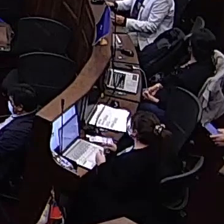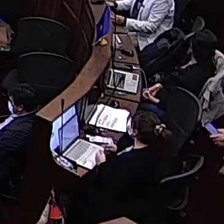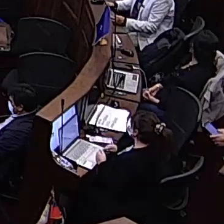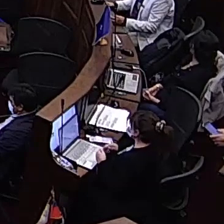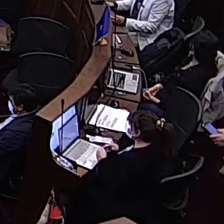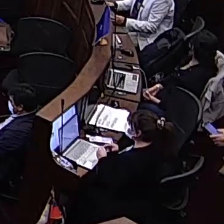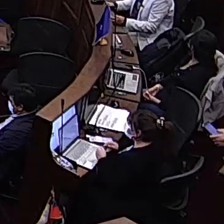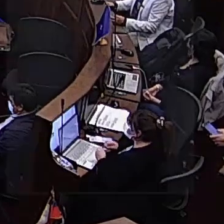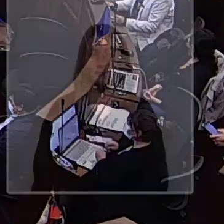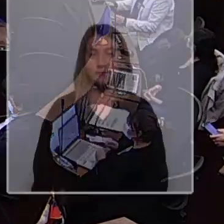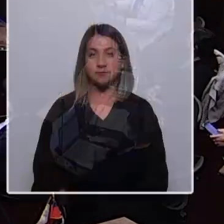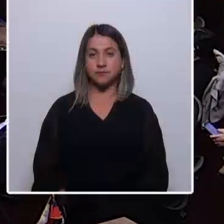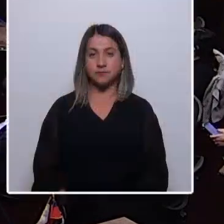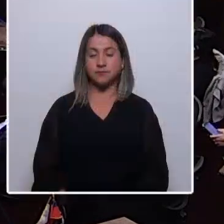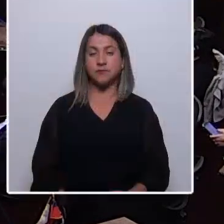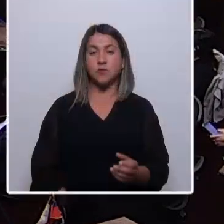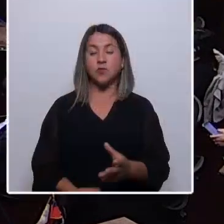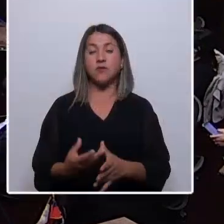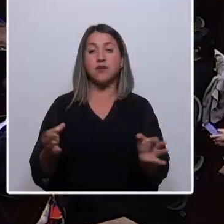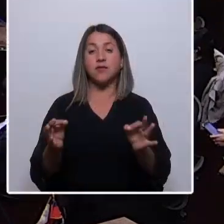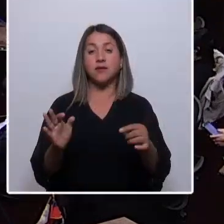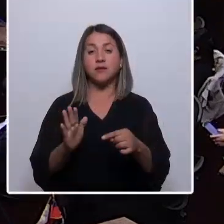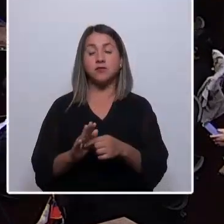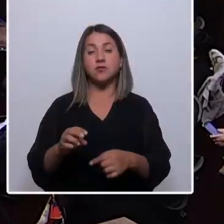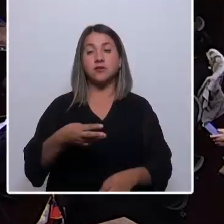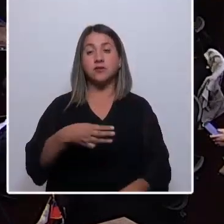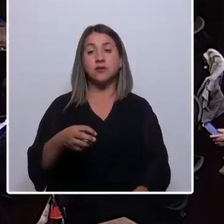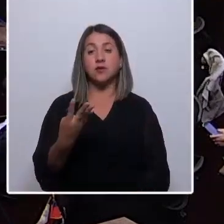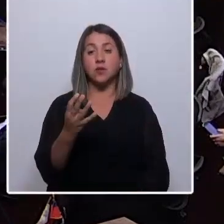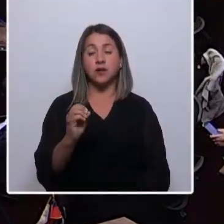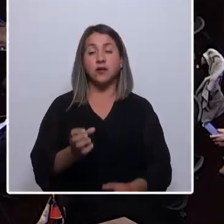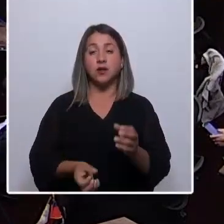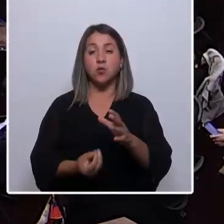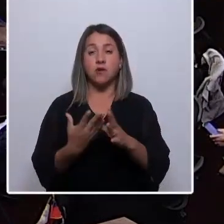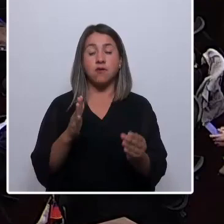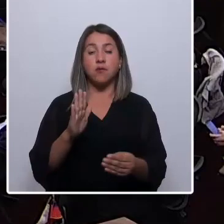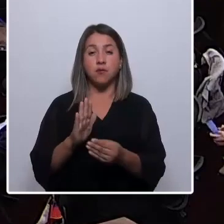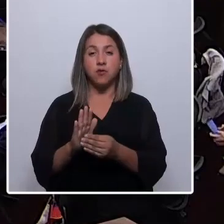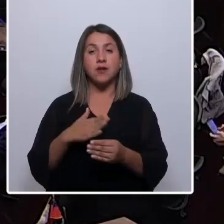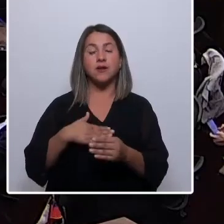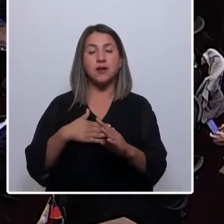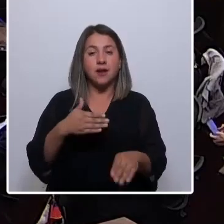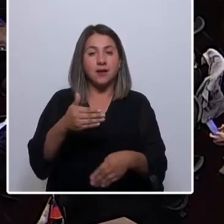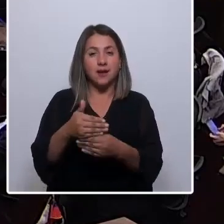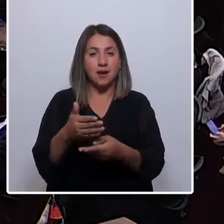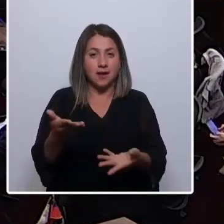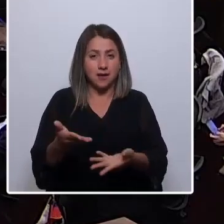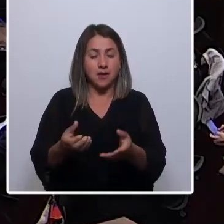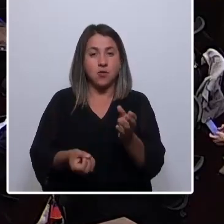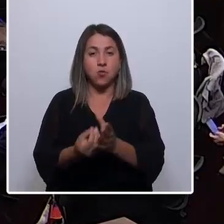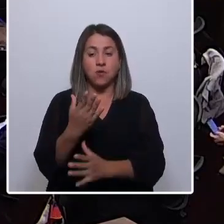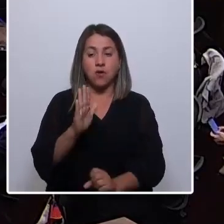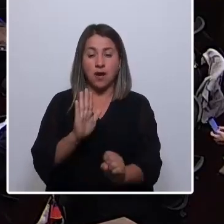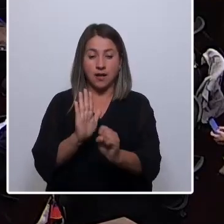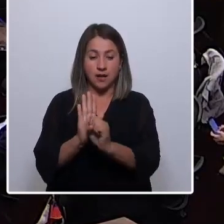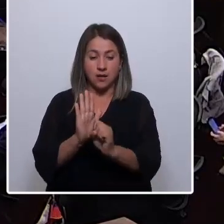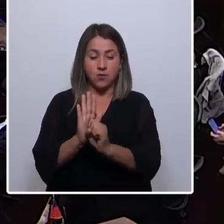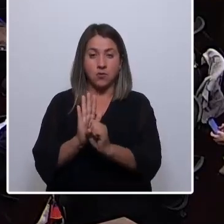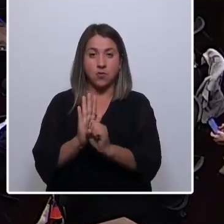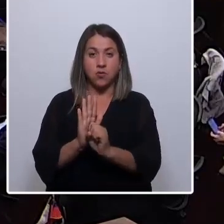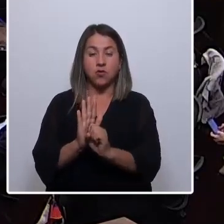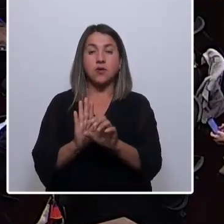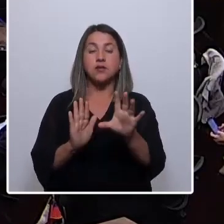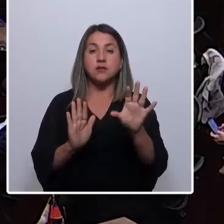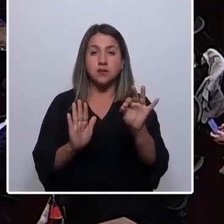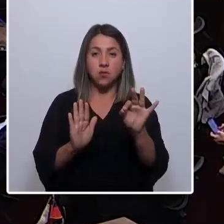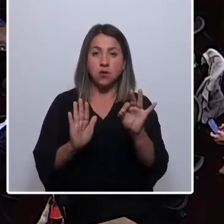Se ha renovado la indicación número 340 para incorporar un nuevo artículo a continuación del artículo